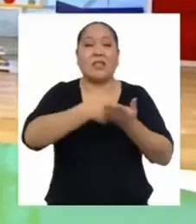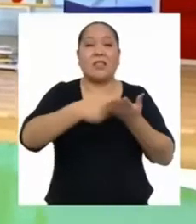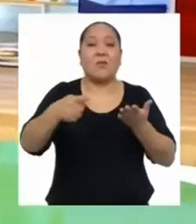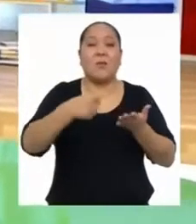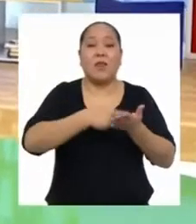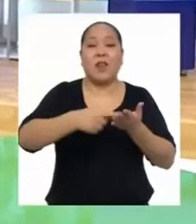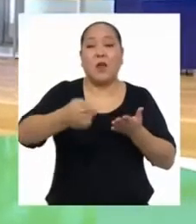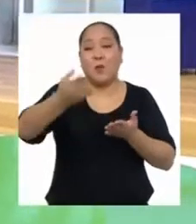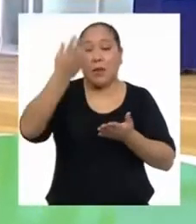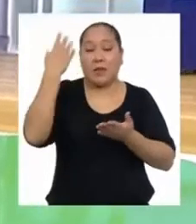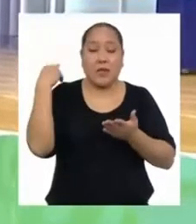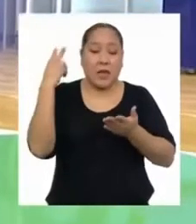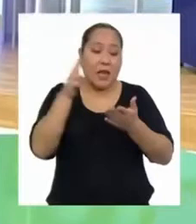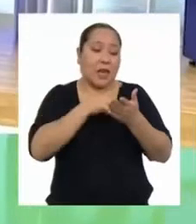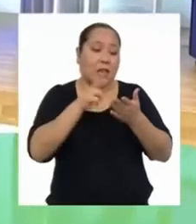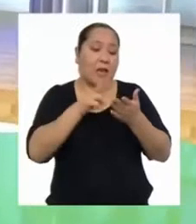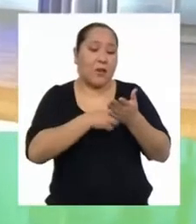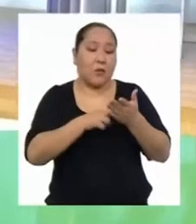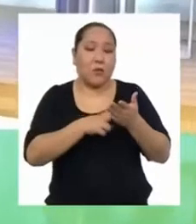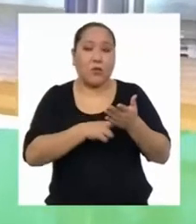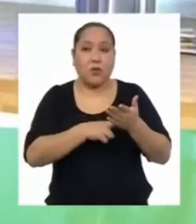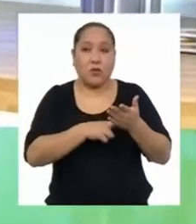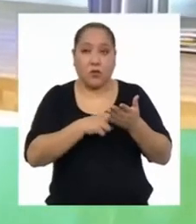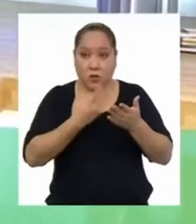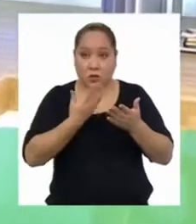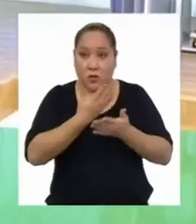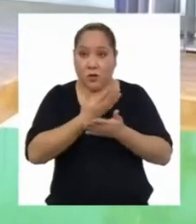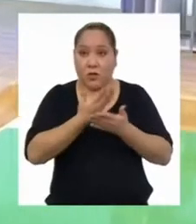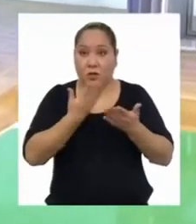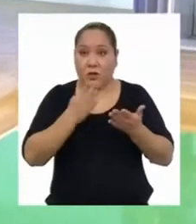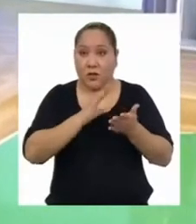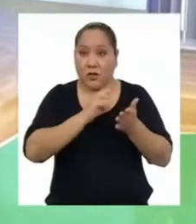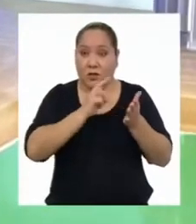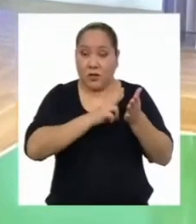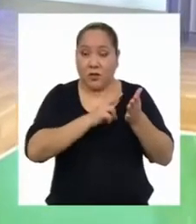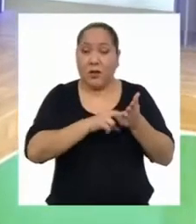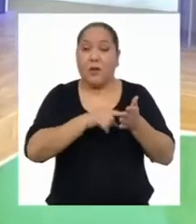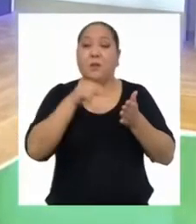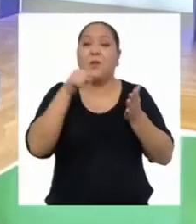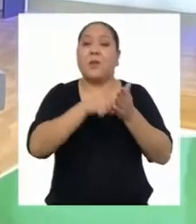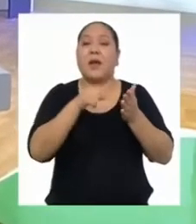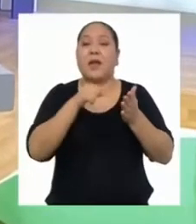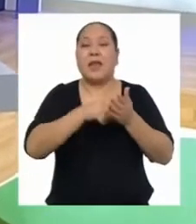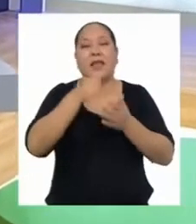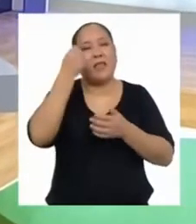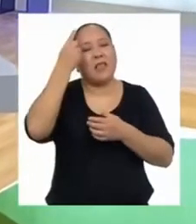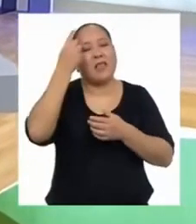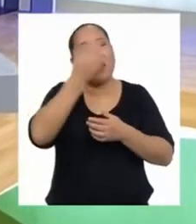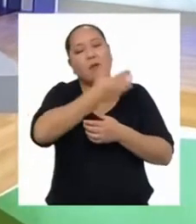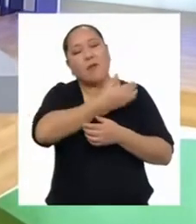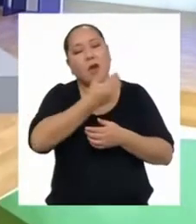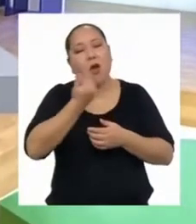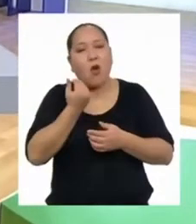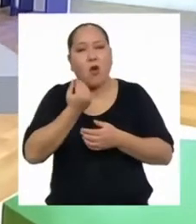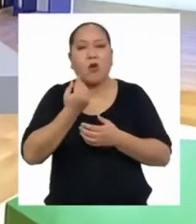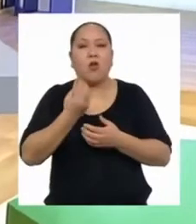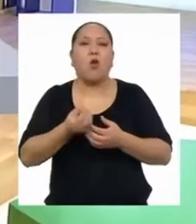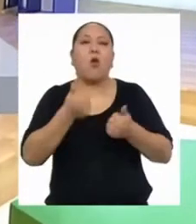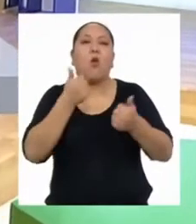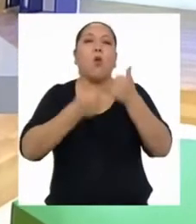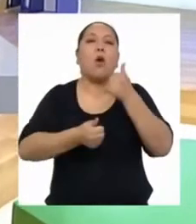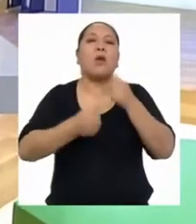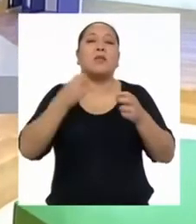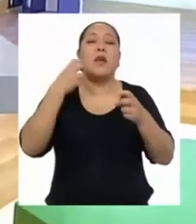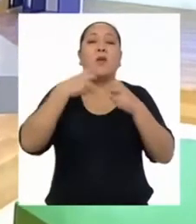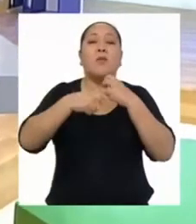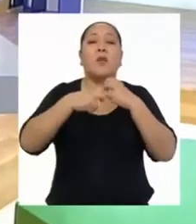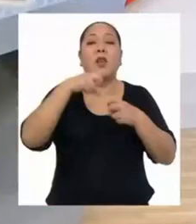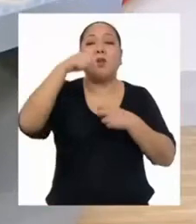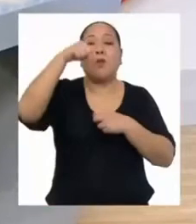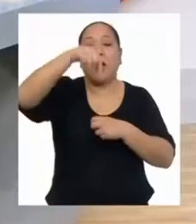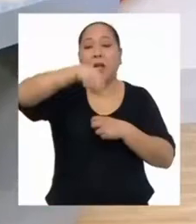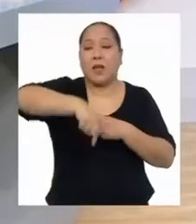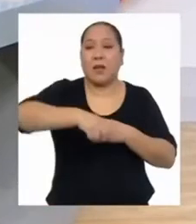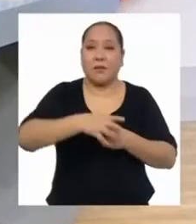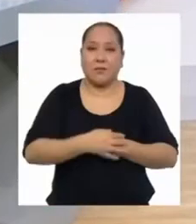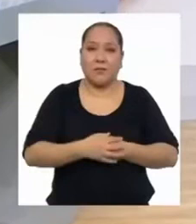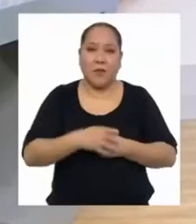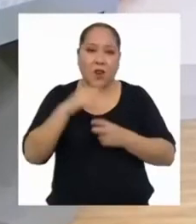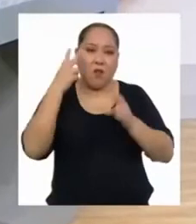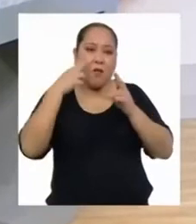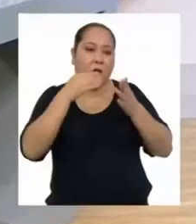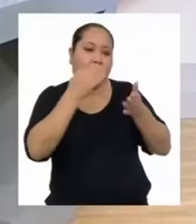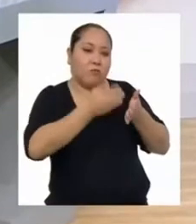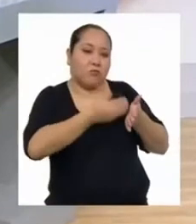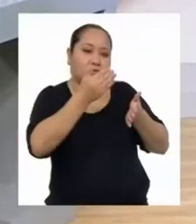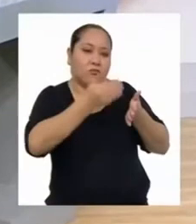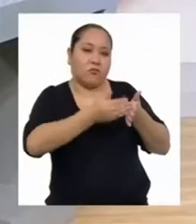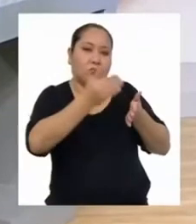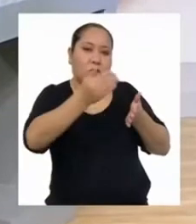texto para comprender mejor la situación que se presenta en el Perú. Pero mejor veamos cómo estamos en la ruta, cuánto